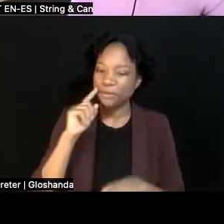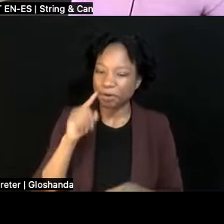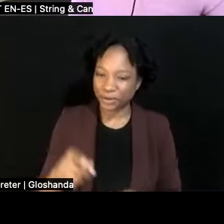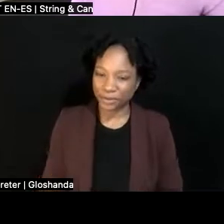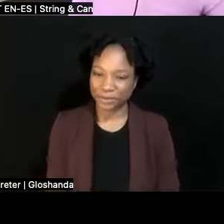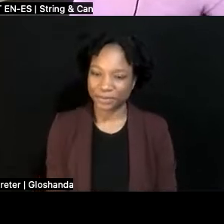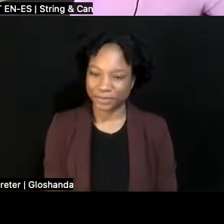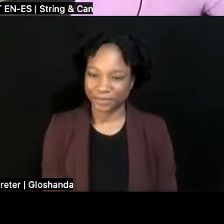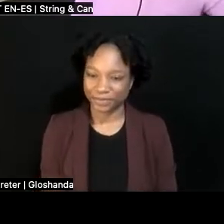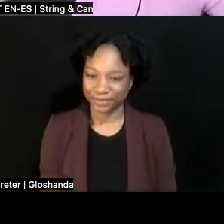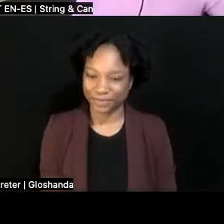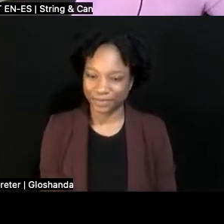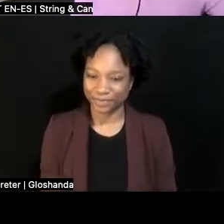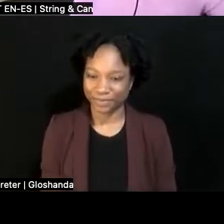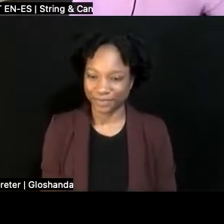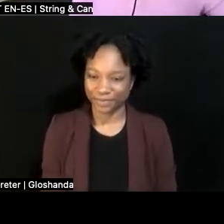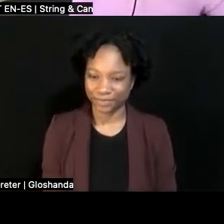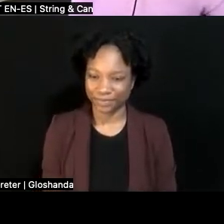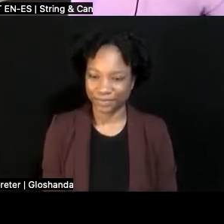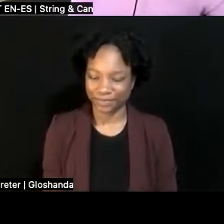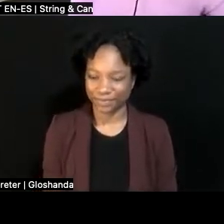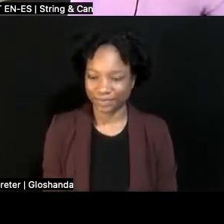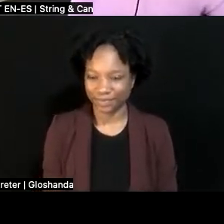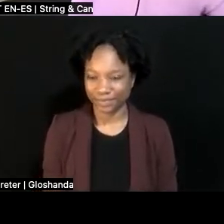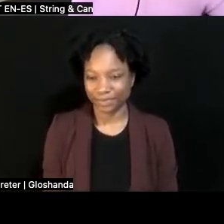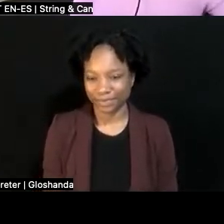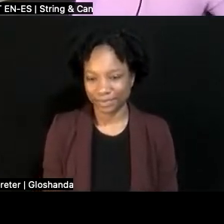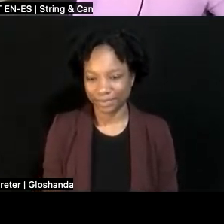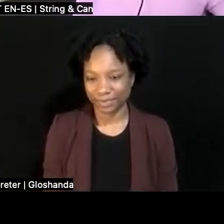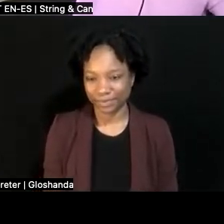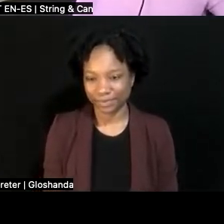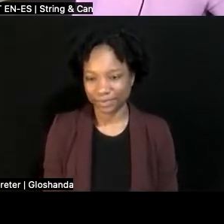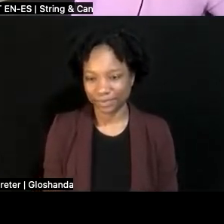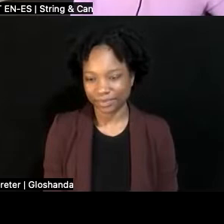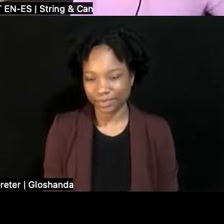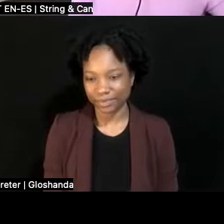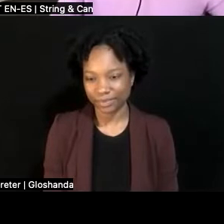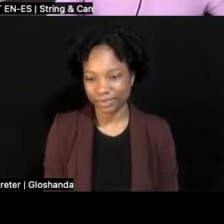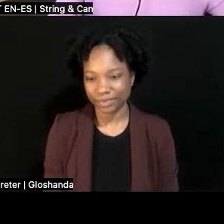presentarse y subrayar cualquier cosa que le parezca importante.